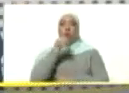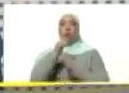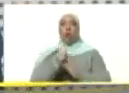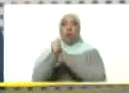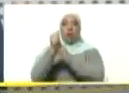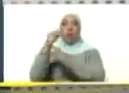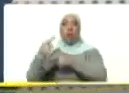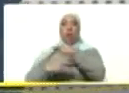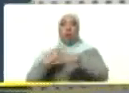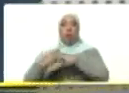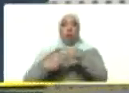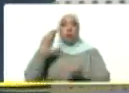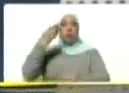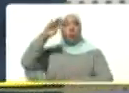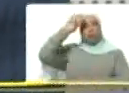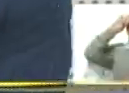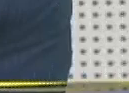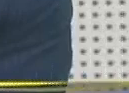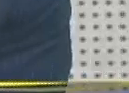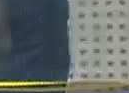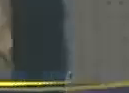la Revolución Cubana.